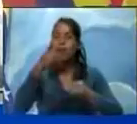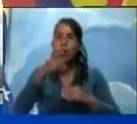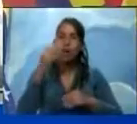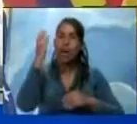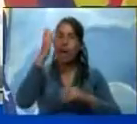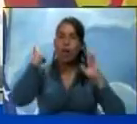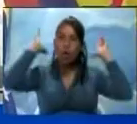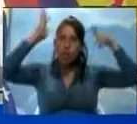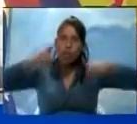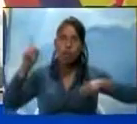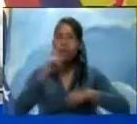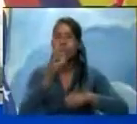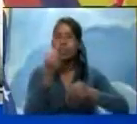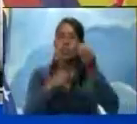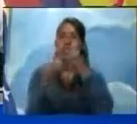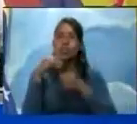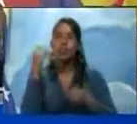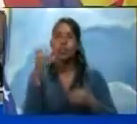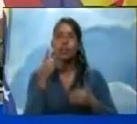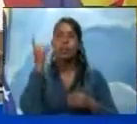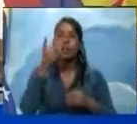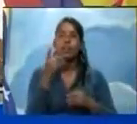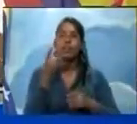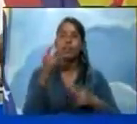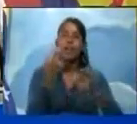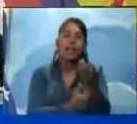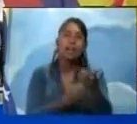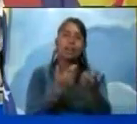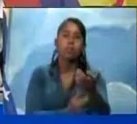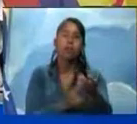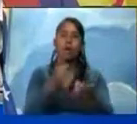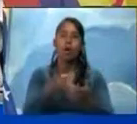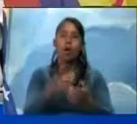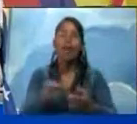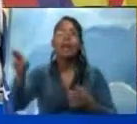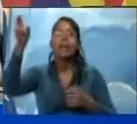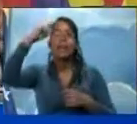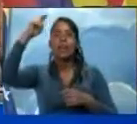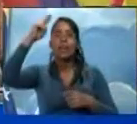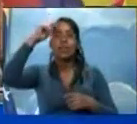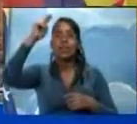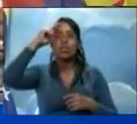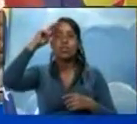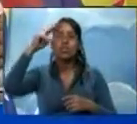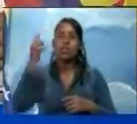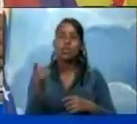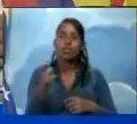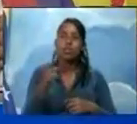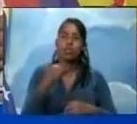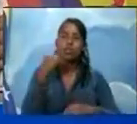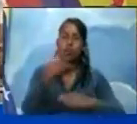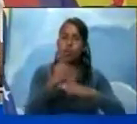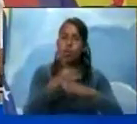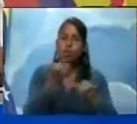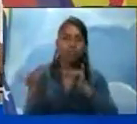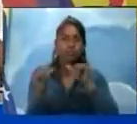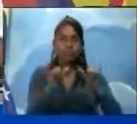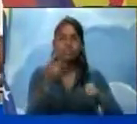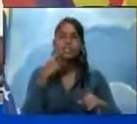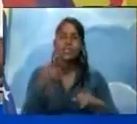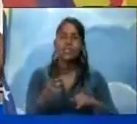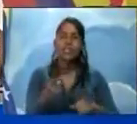que no se coman a Daniel. Hermano, él reconoció que, como decía aquí